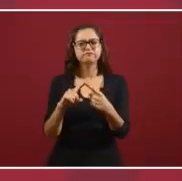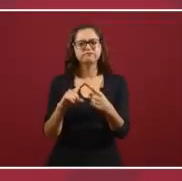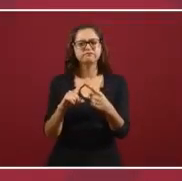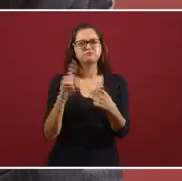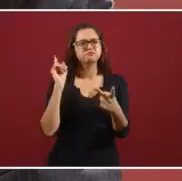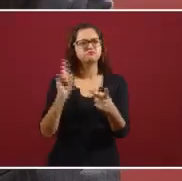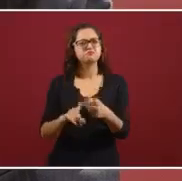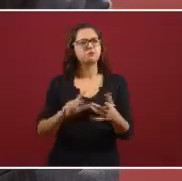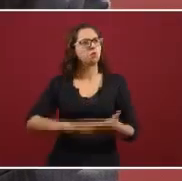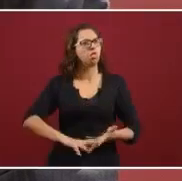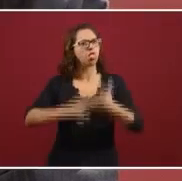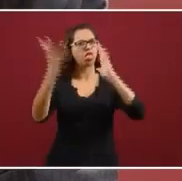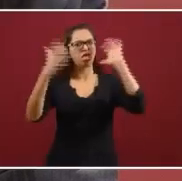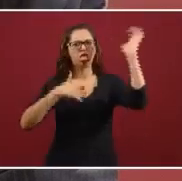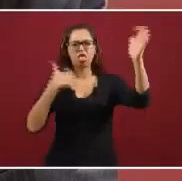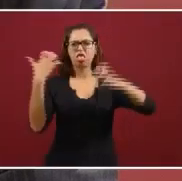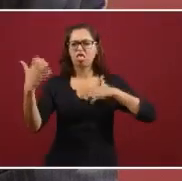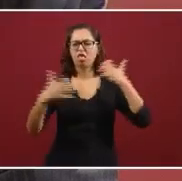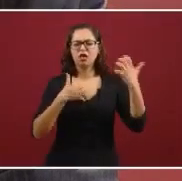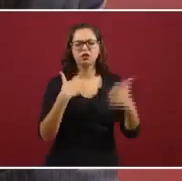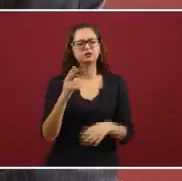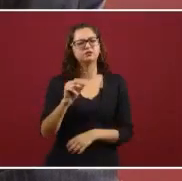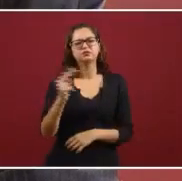sin violencia,